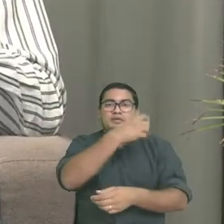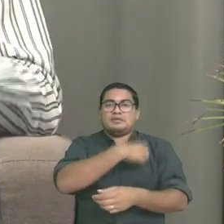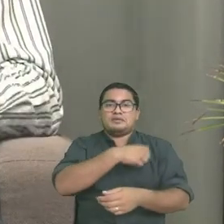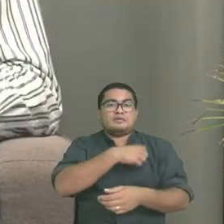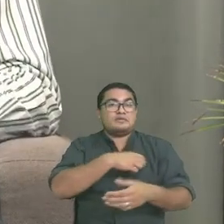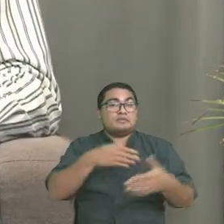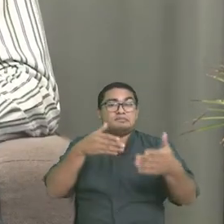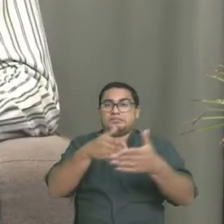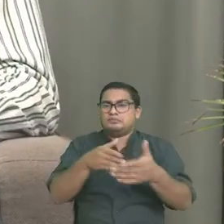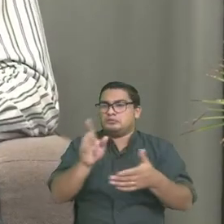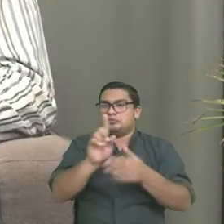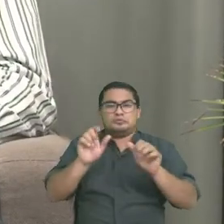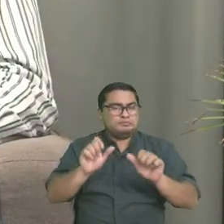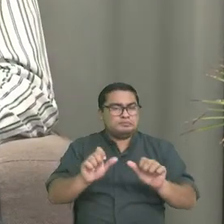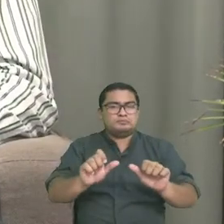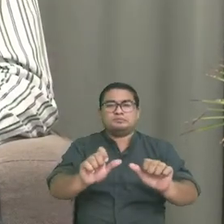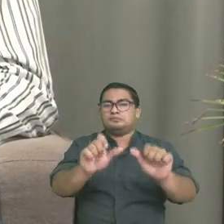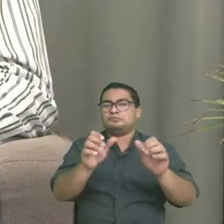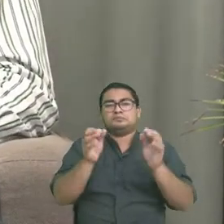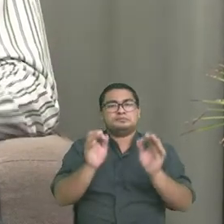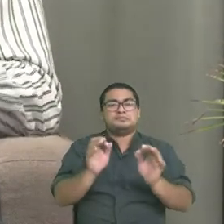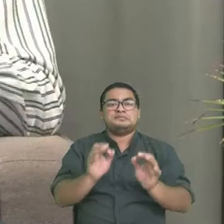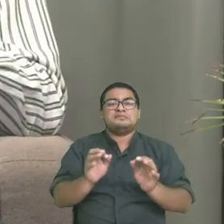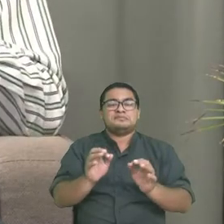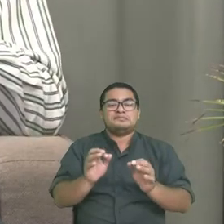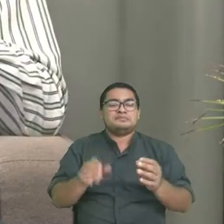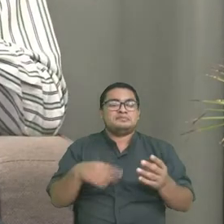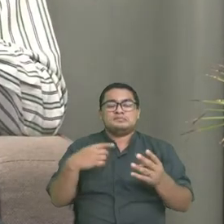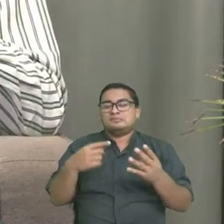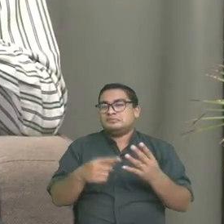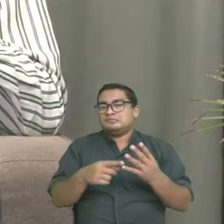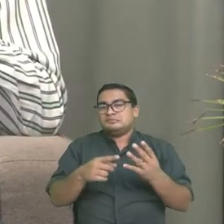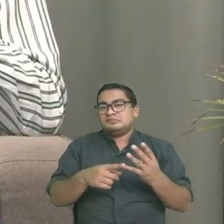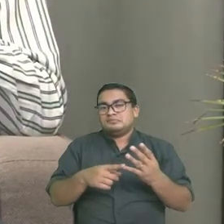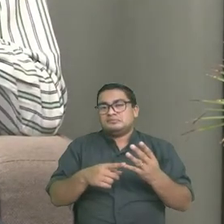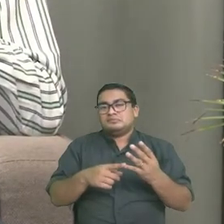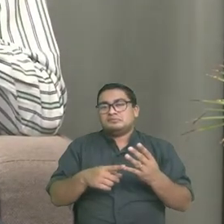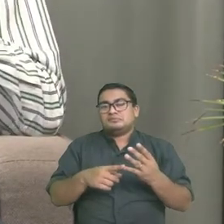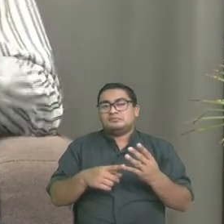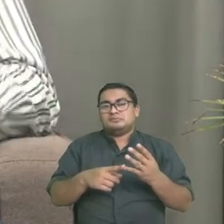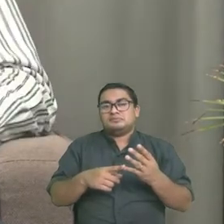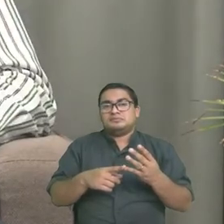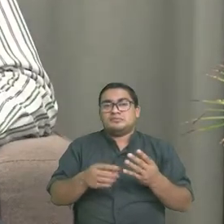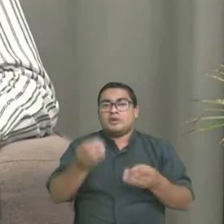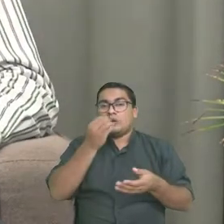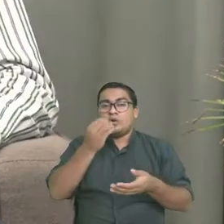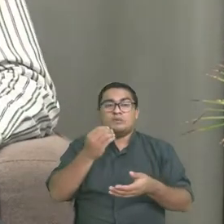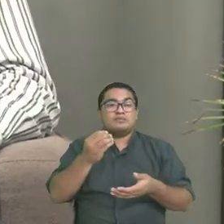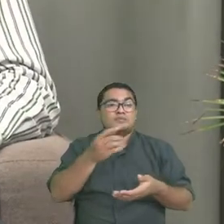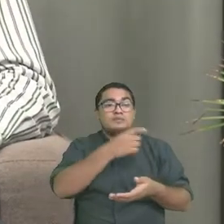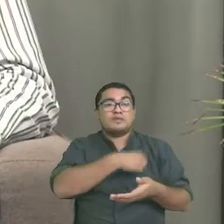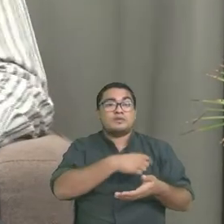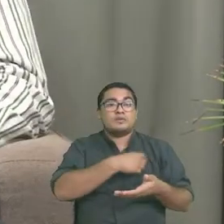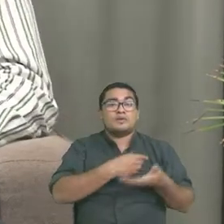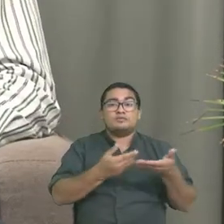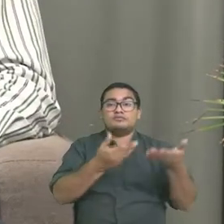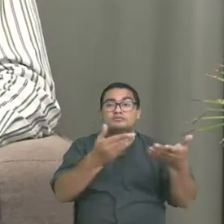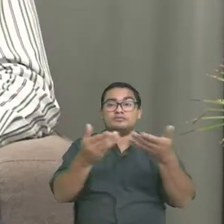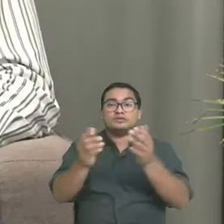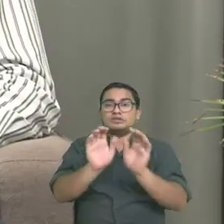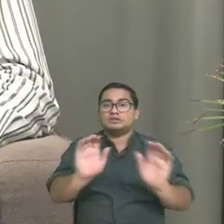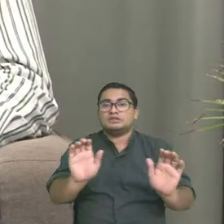o de ninguna escuela, no se paró la merienda escolar, aunque con